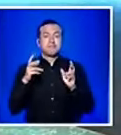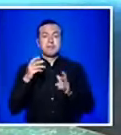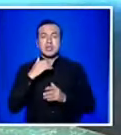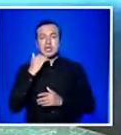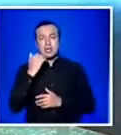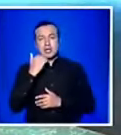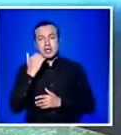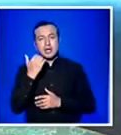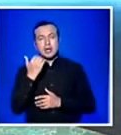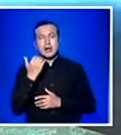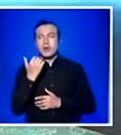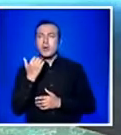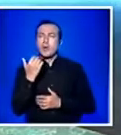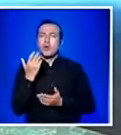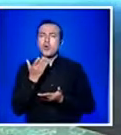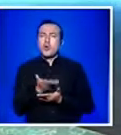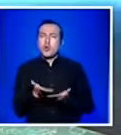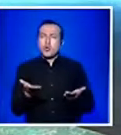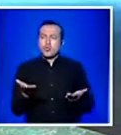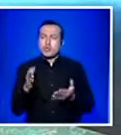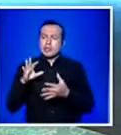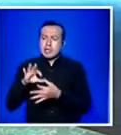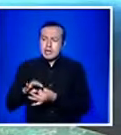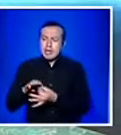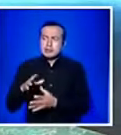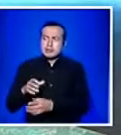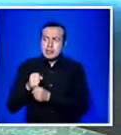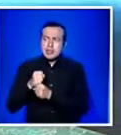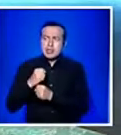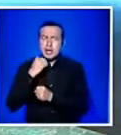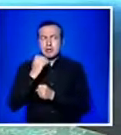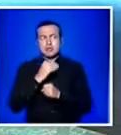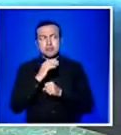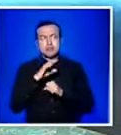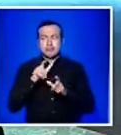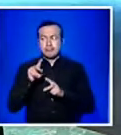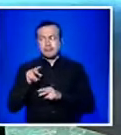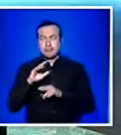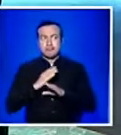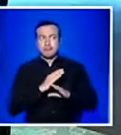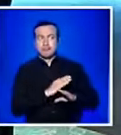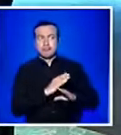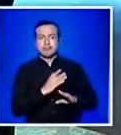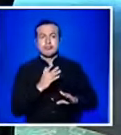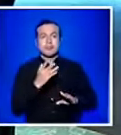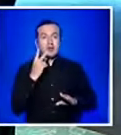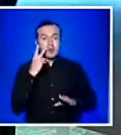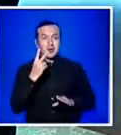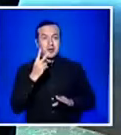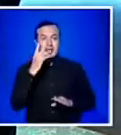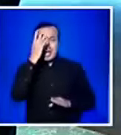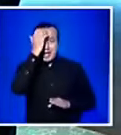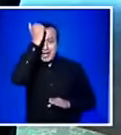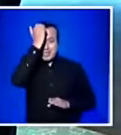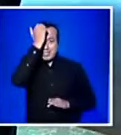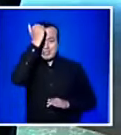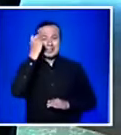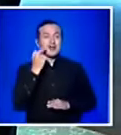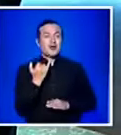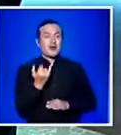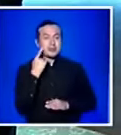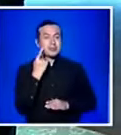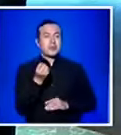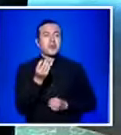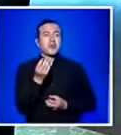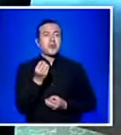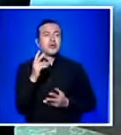alguna manera tratan de ahuyentar a los delincuentes, por así decirlo. Por eso Alex Pila justamente está listo ya para contarnos sobre